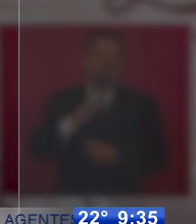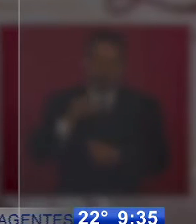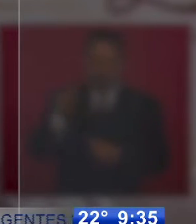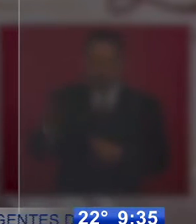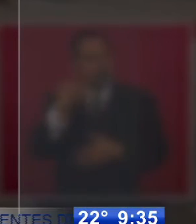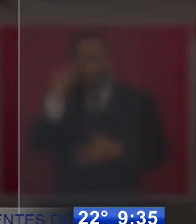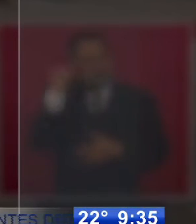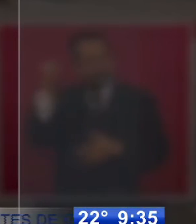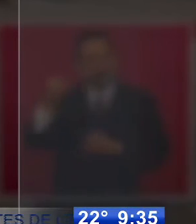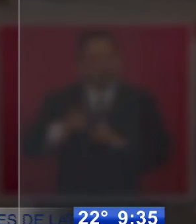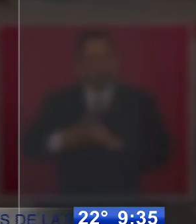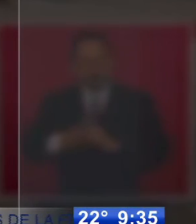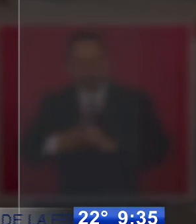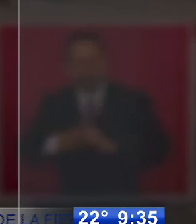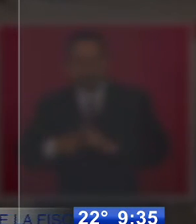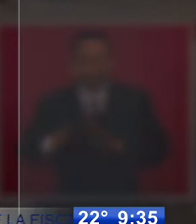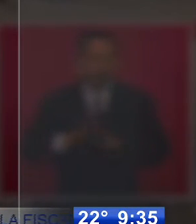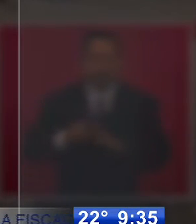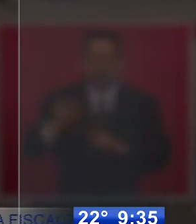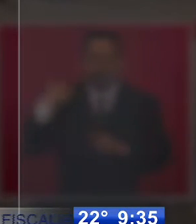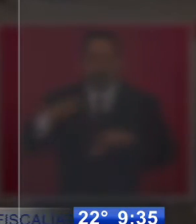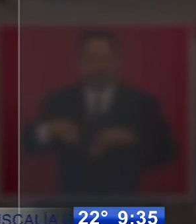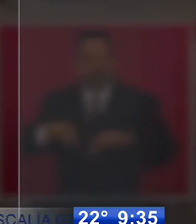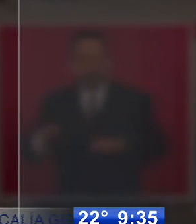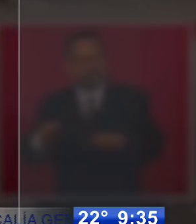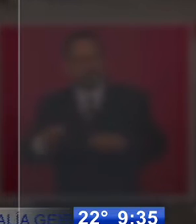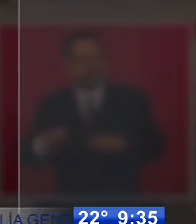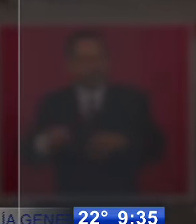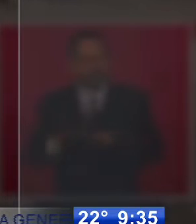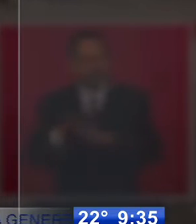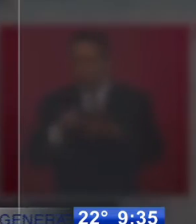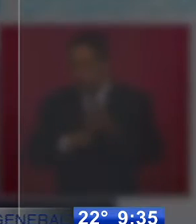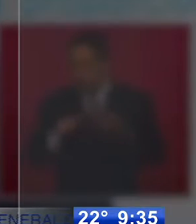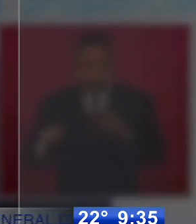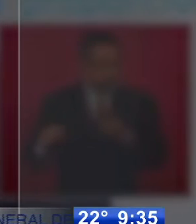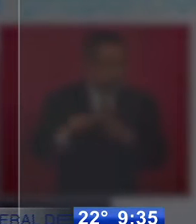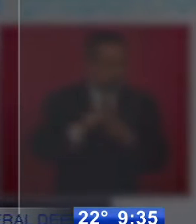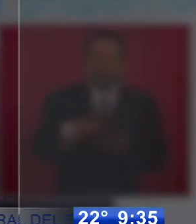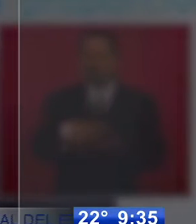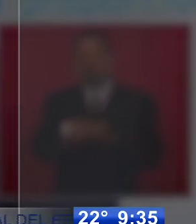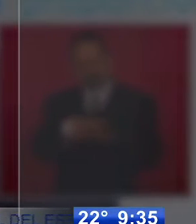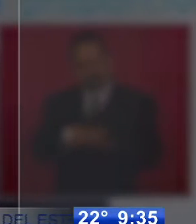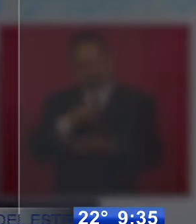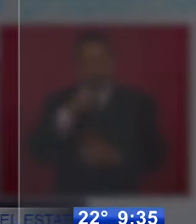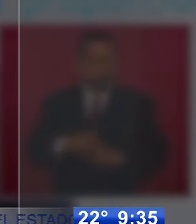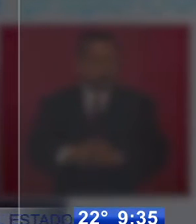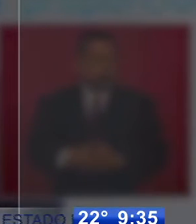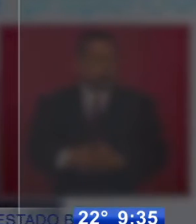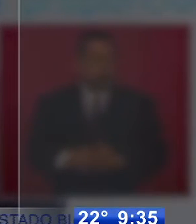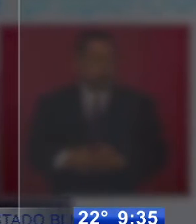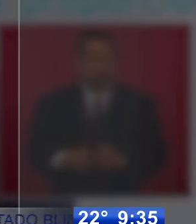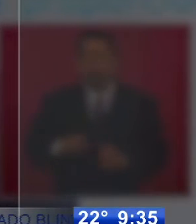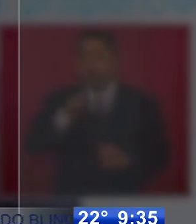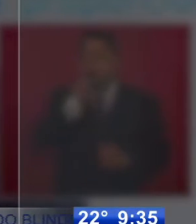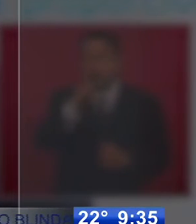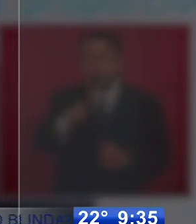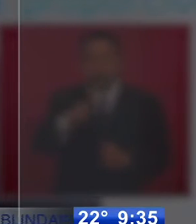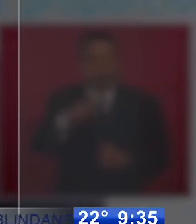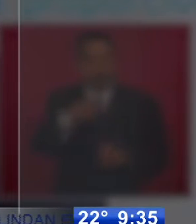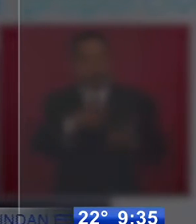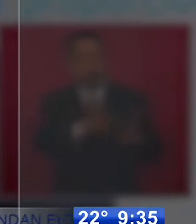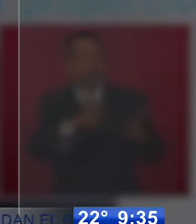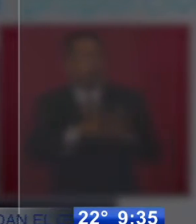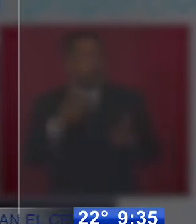federalizar las elecciones para desaparecer los órganos electorales autónomos de los 32 estados y la eliminación